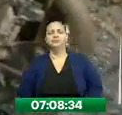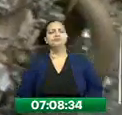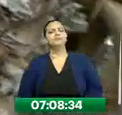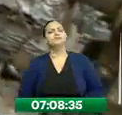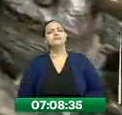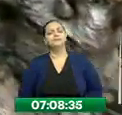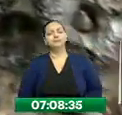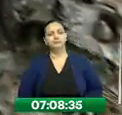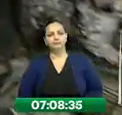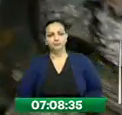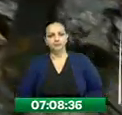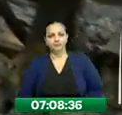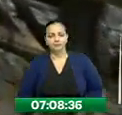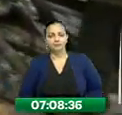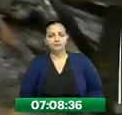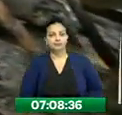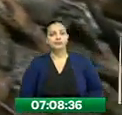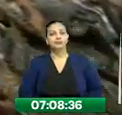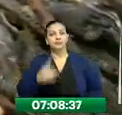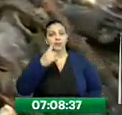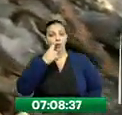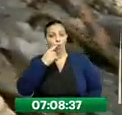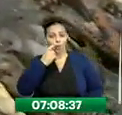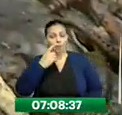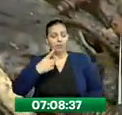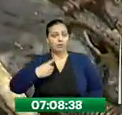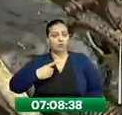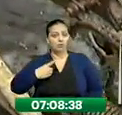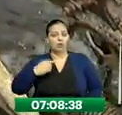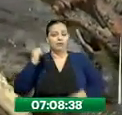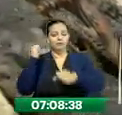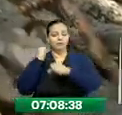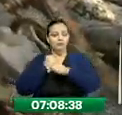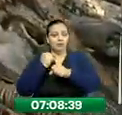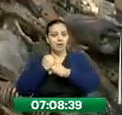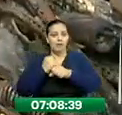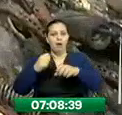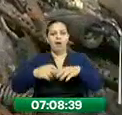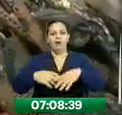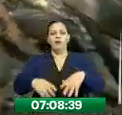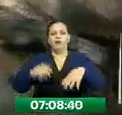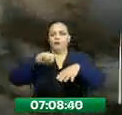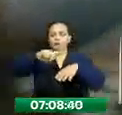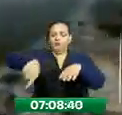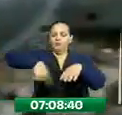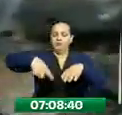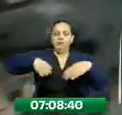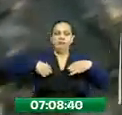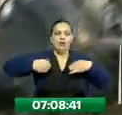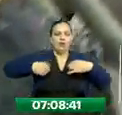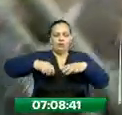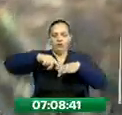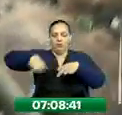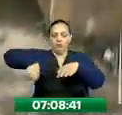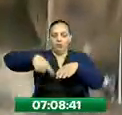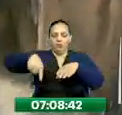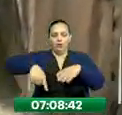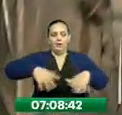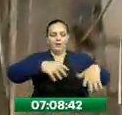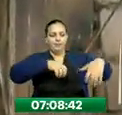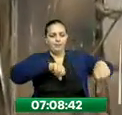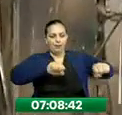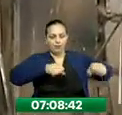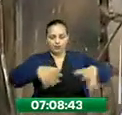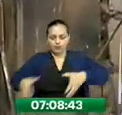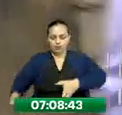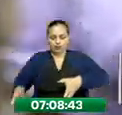las lavadoras a las distintas viviendas del sector de la isla Trinitaria. Prácticamente su negocio se ha quedado en cero.